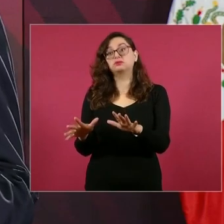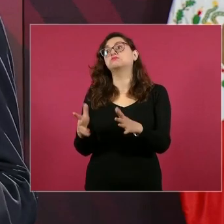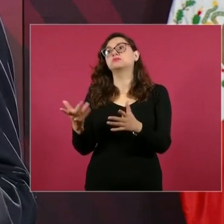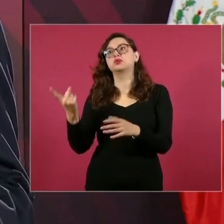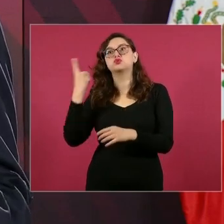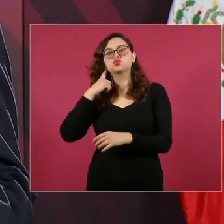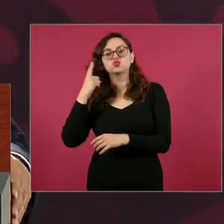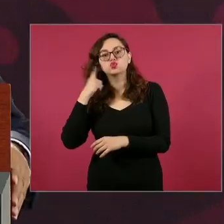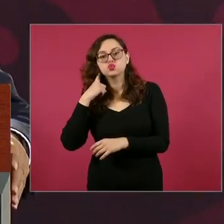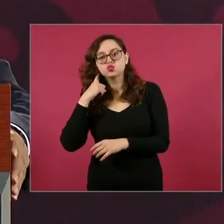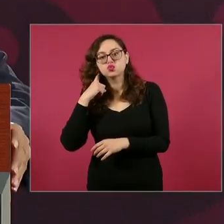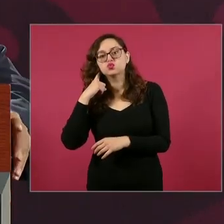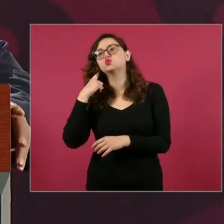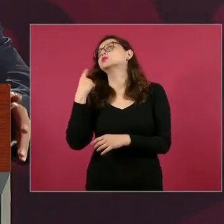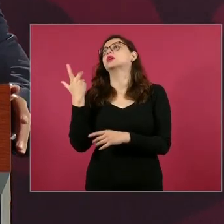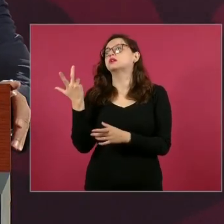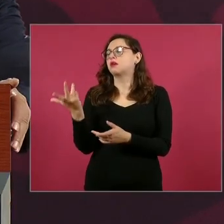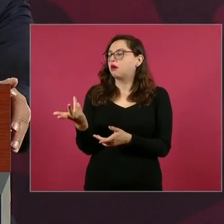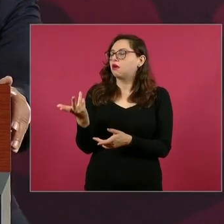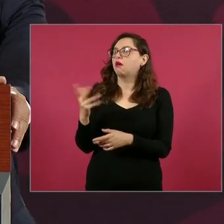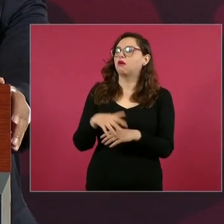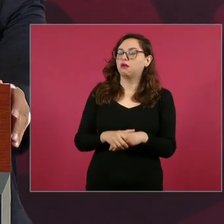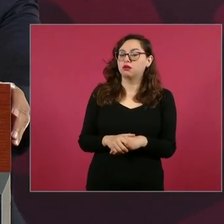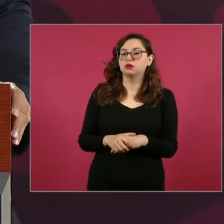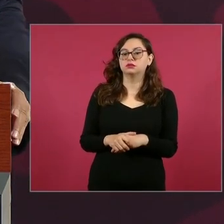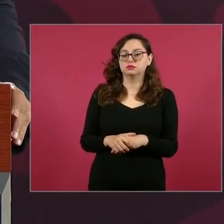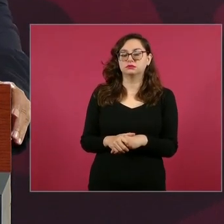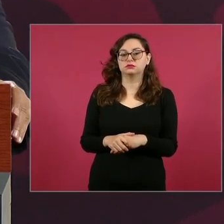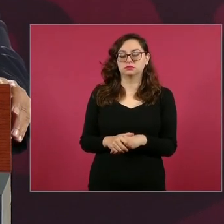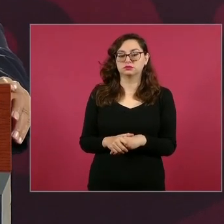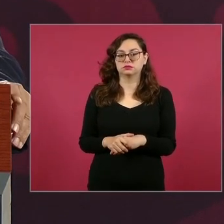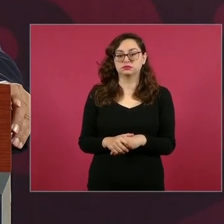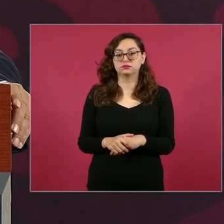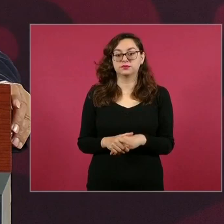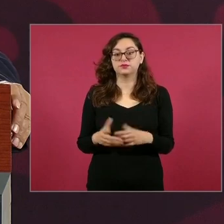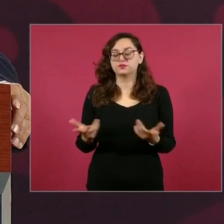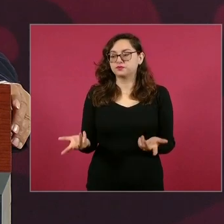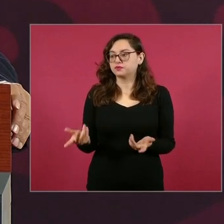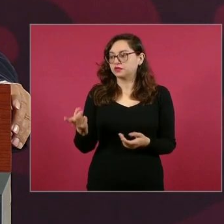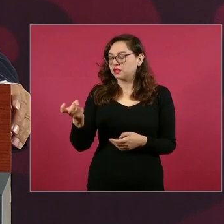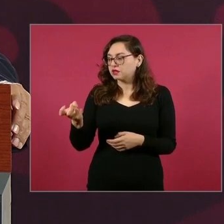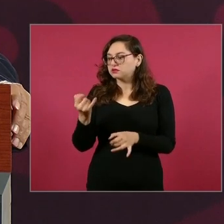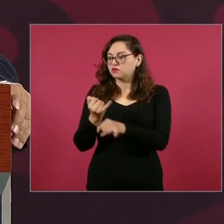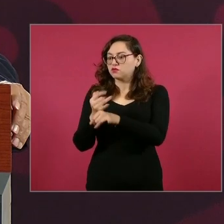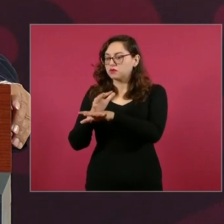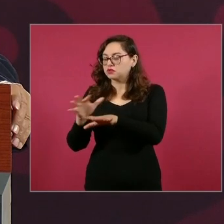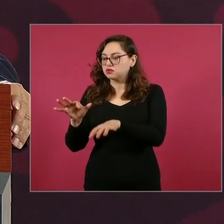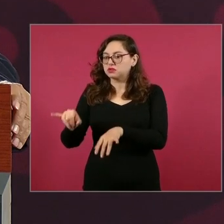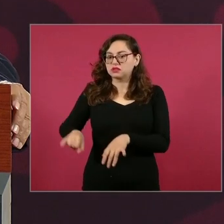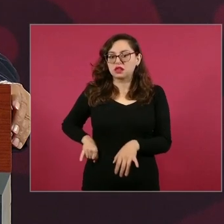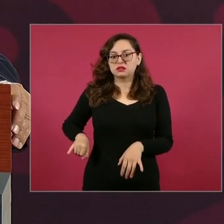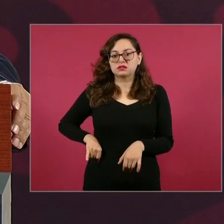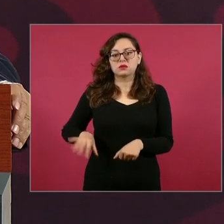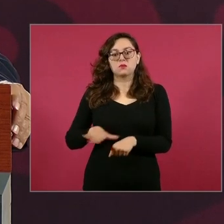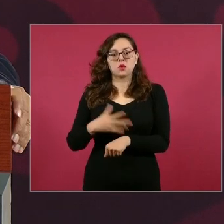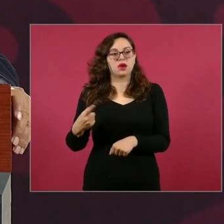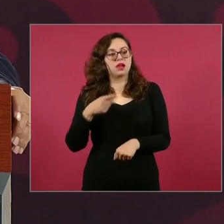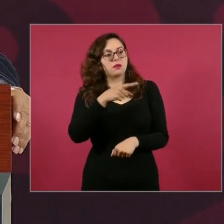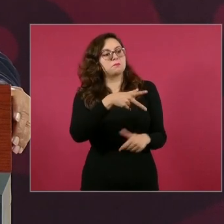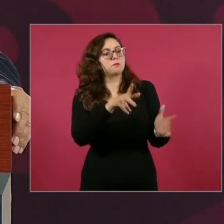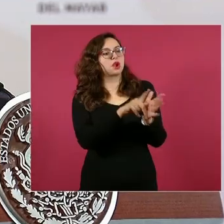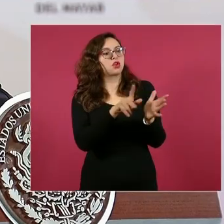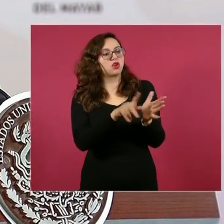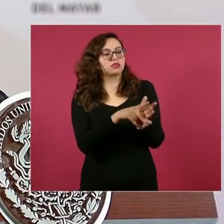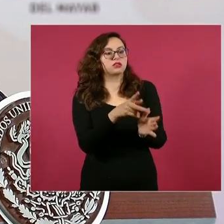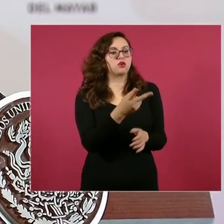de este cosas que no se dan a conocer en